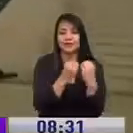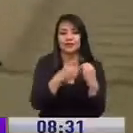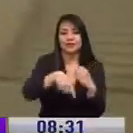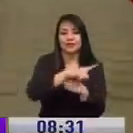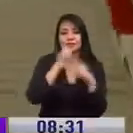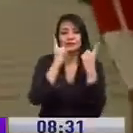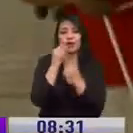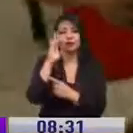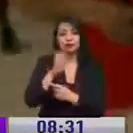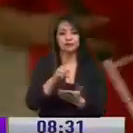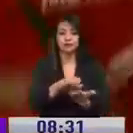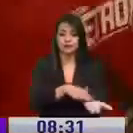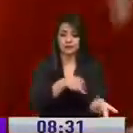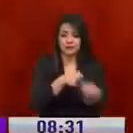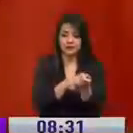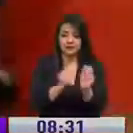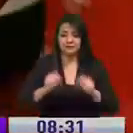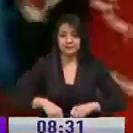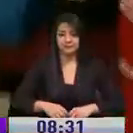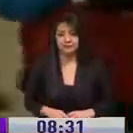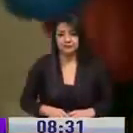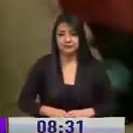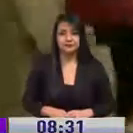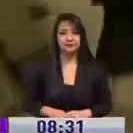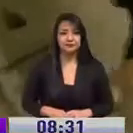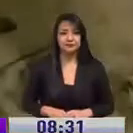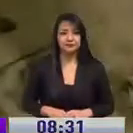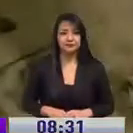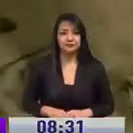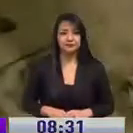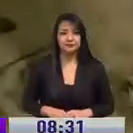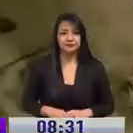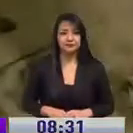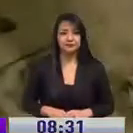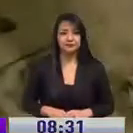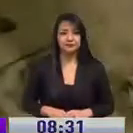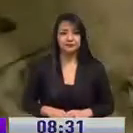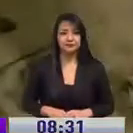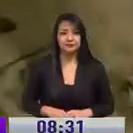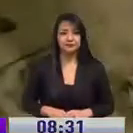José, informó Priscila Cadena.